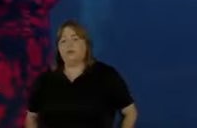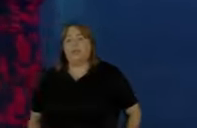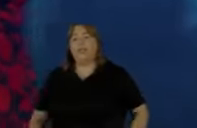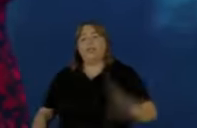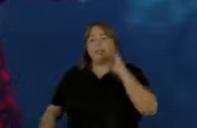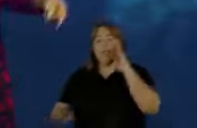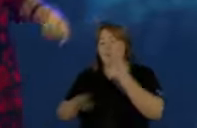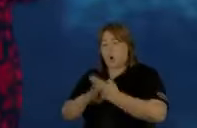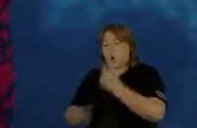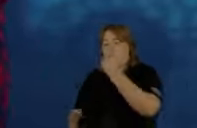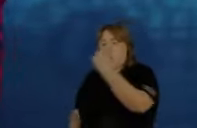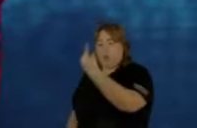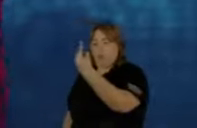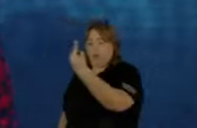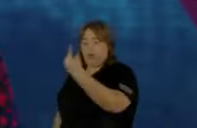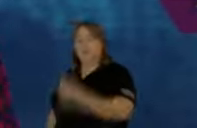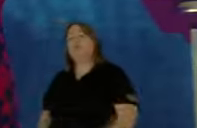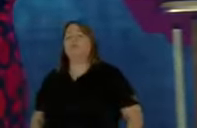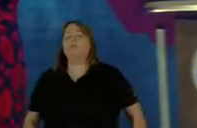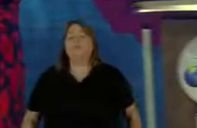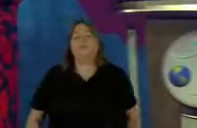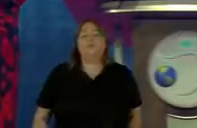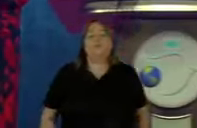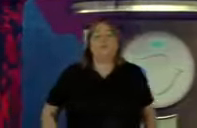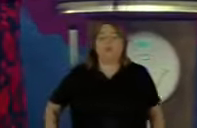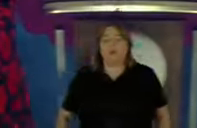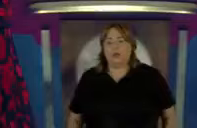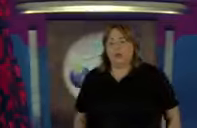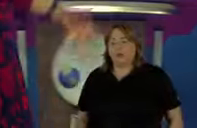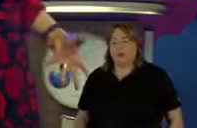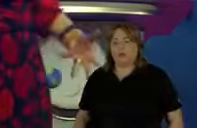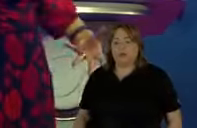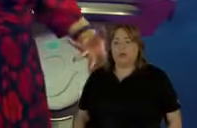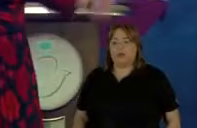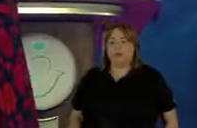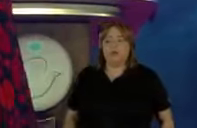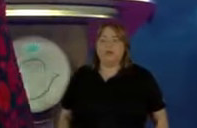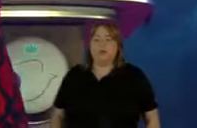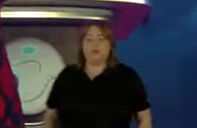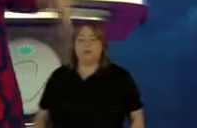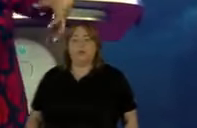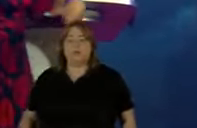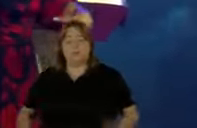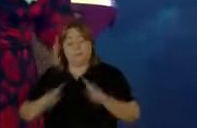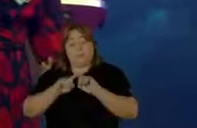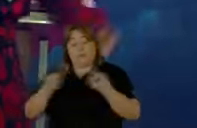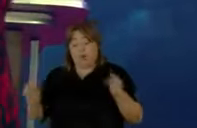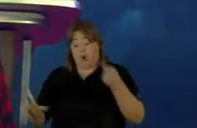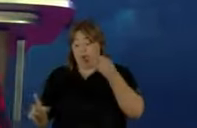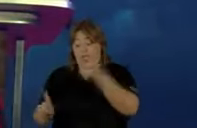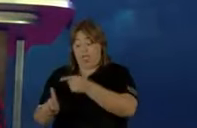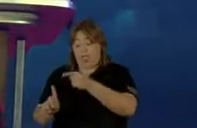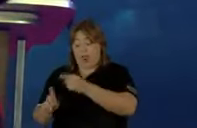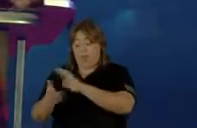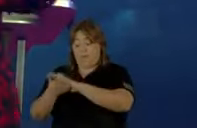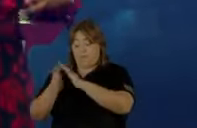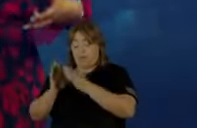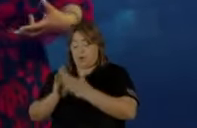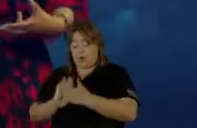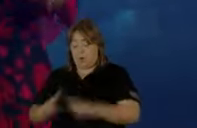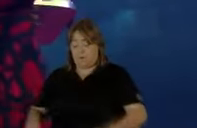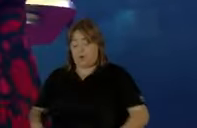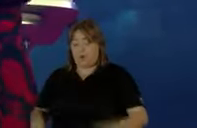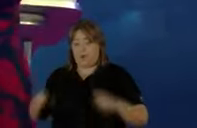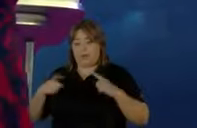Era hijo, él era el único, pero él se hizo hombre, habitó entre